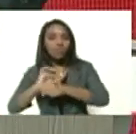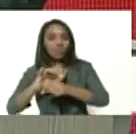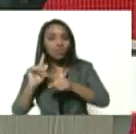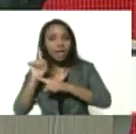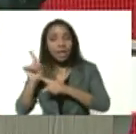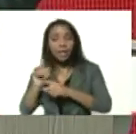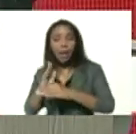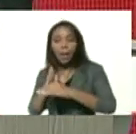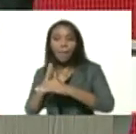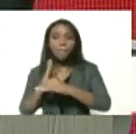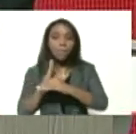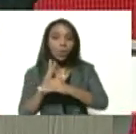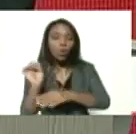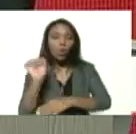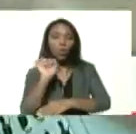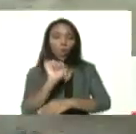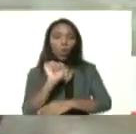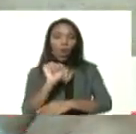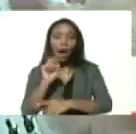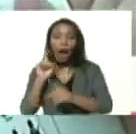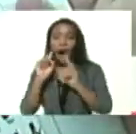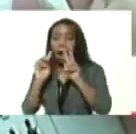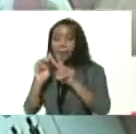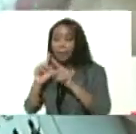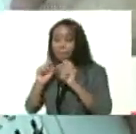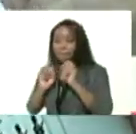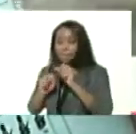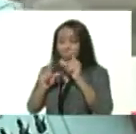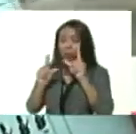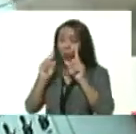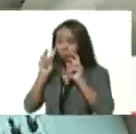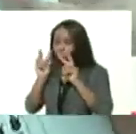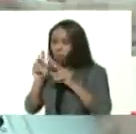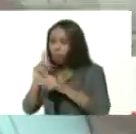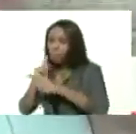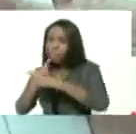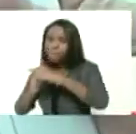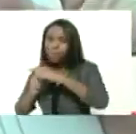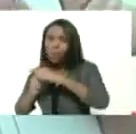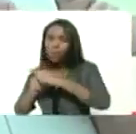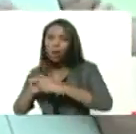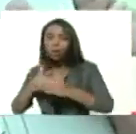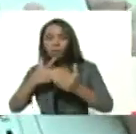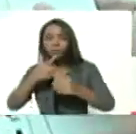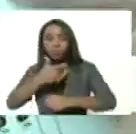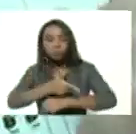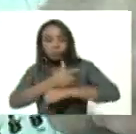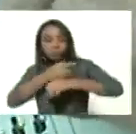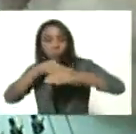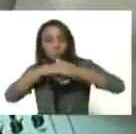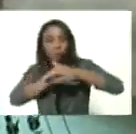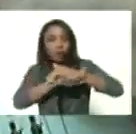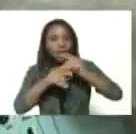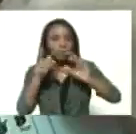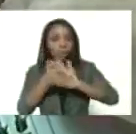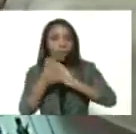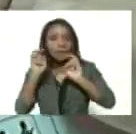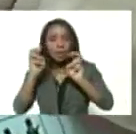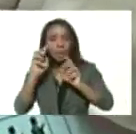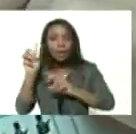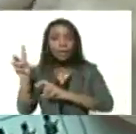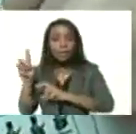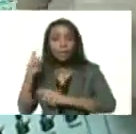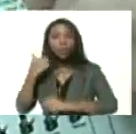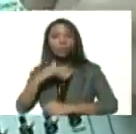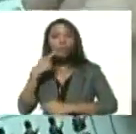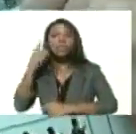la camioneta y allí se encuentran todas las armas que le hemos referido. También dice